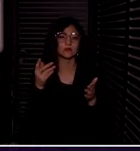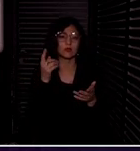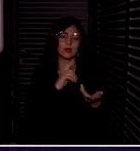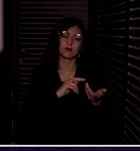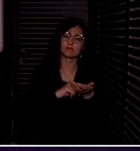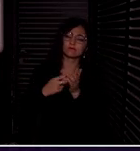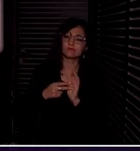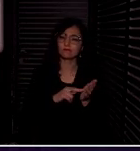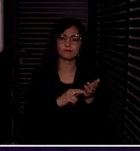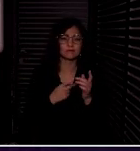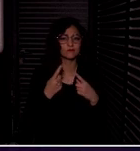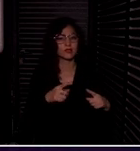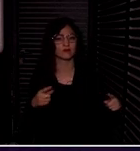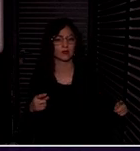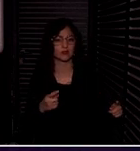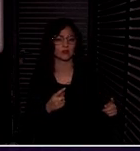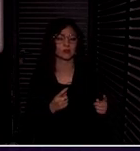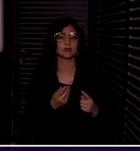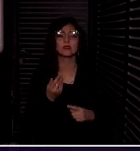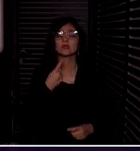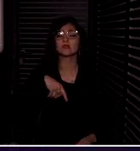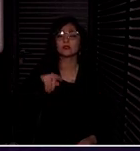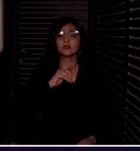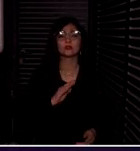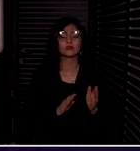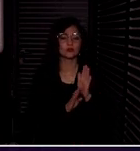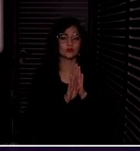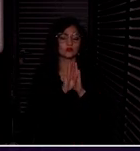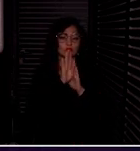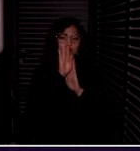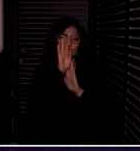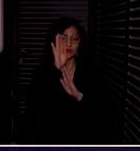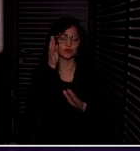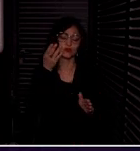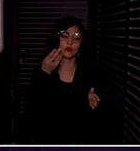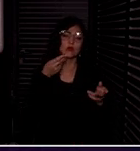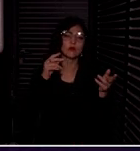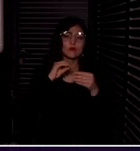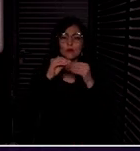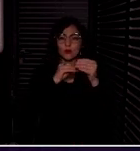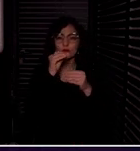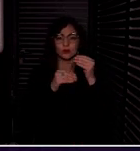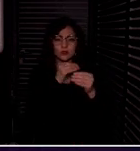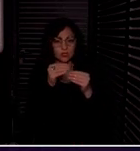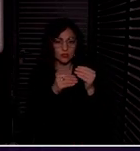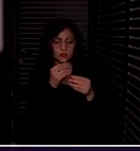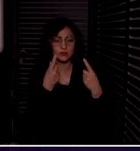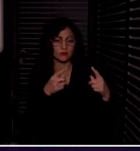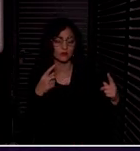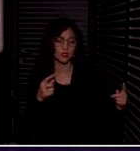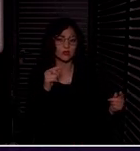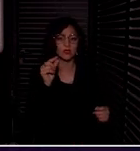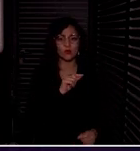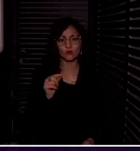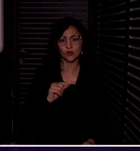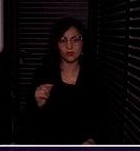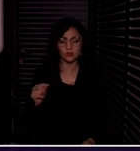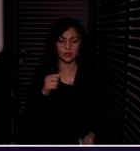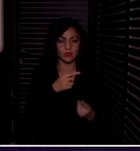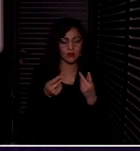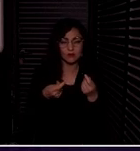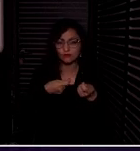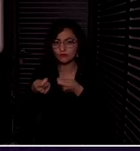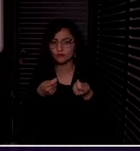la hipersegmentación, en un creciente proceso de mercantilización, de sobreoferta y a la vez